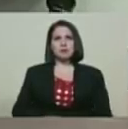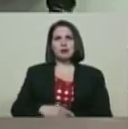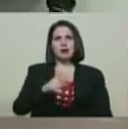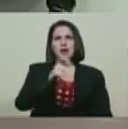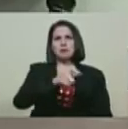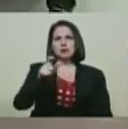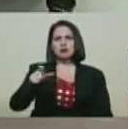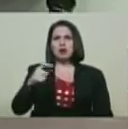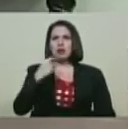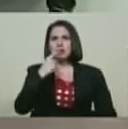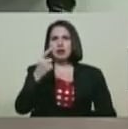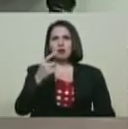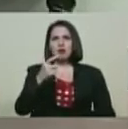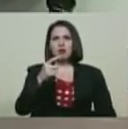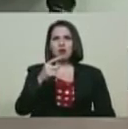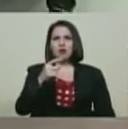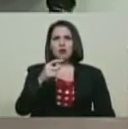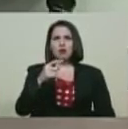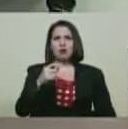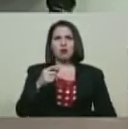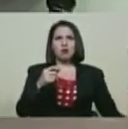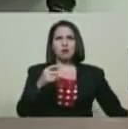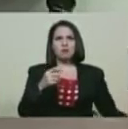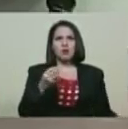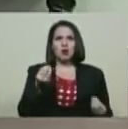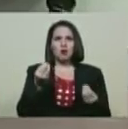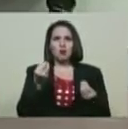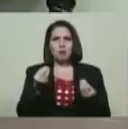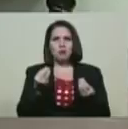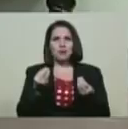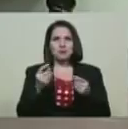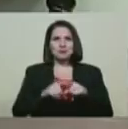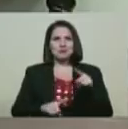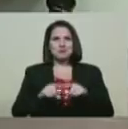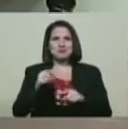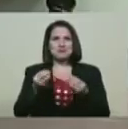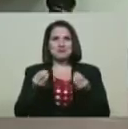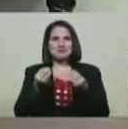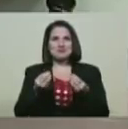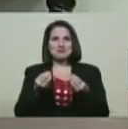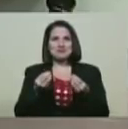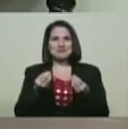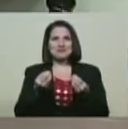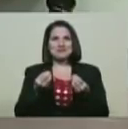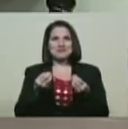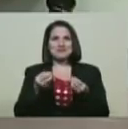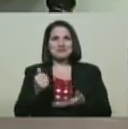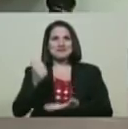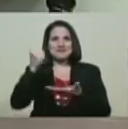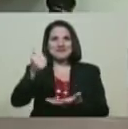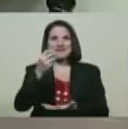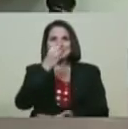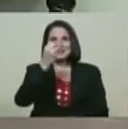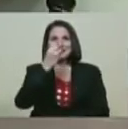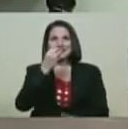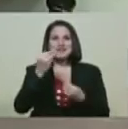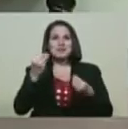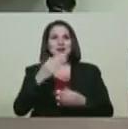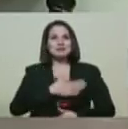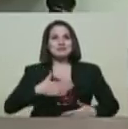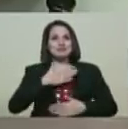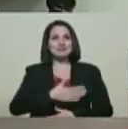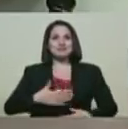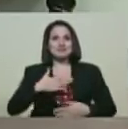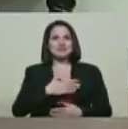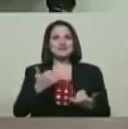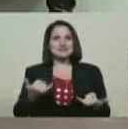funcionar, no va a funcionar, ha funcionado. ¿Tiene que funcionar mejor? Claro que sí, va a funcionar mejor los CLAP. Es la misma emoción que sentí hace 1 año cuando